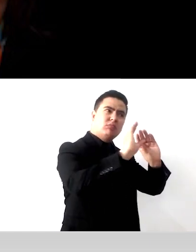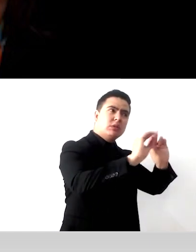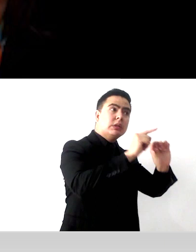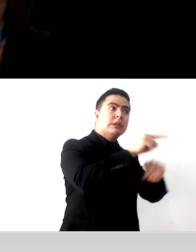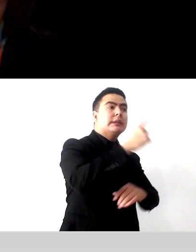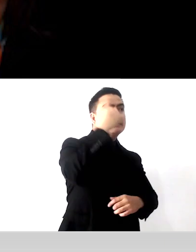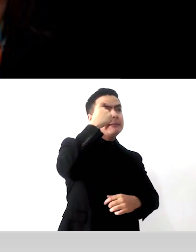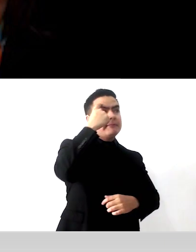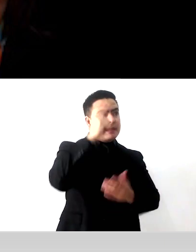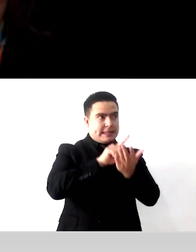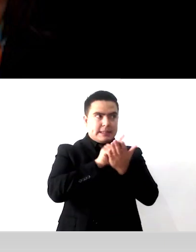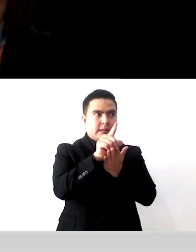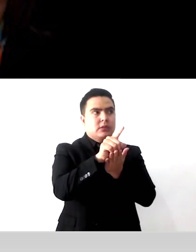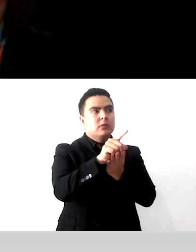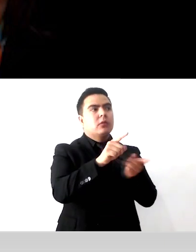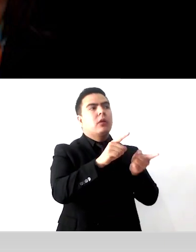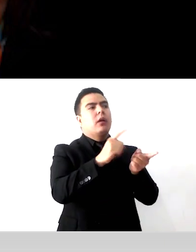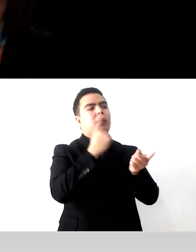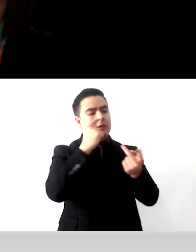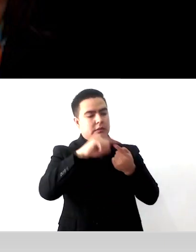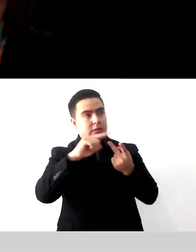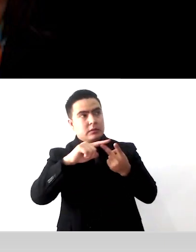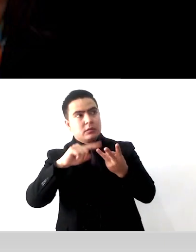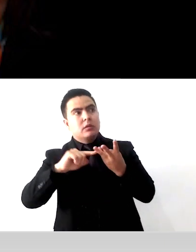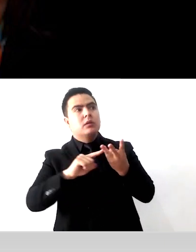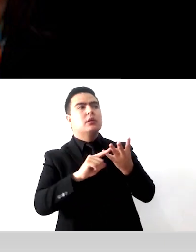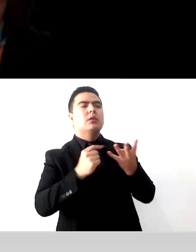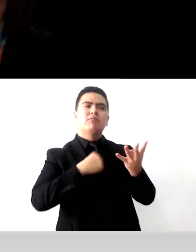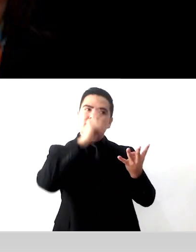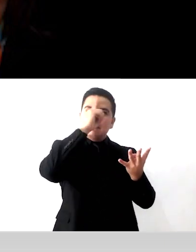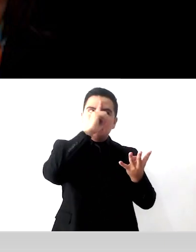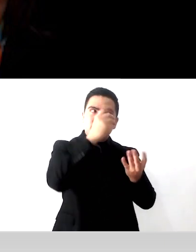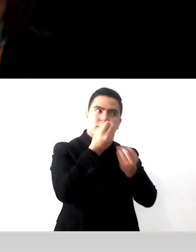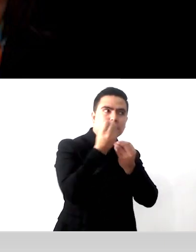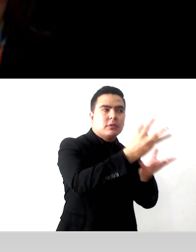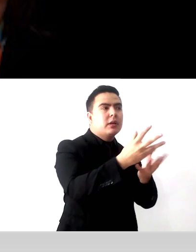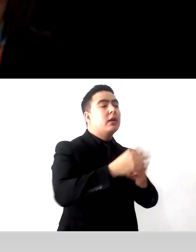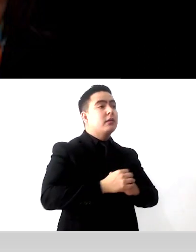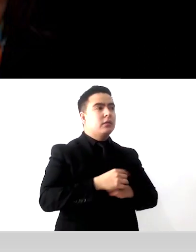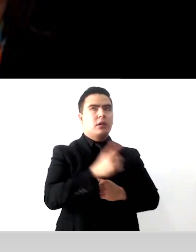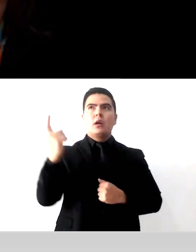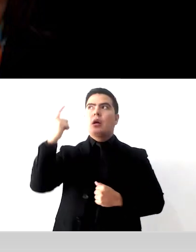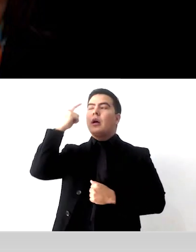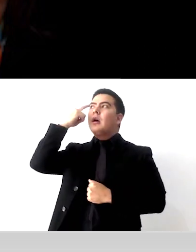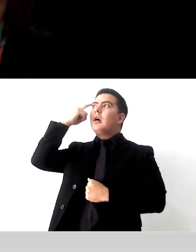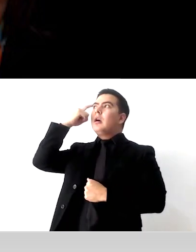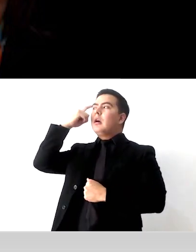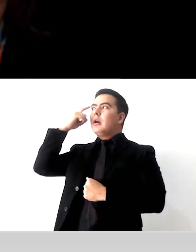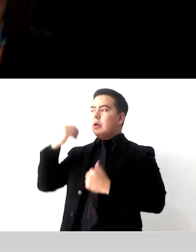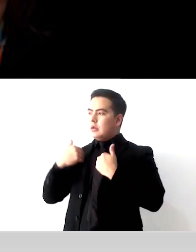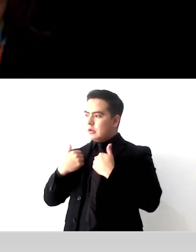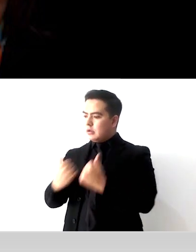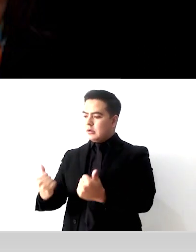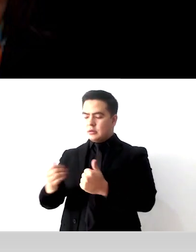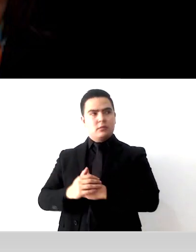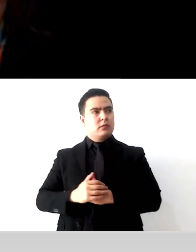sucediendo. Entonces yo les he dado tips de regidoras, síndicas, ustedes deben tener copia de